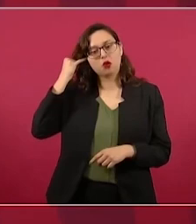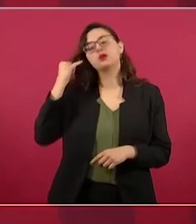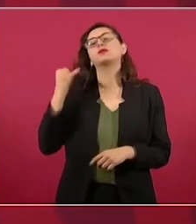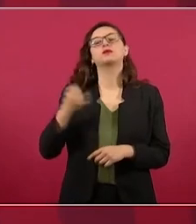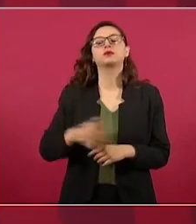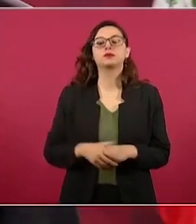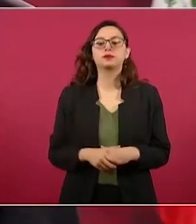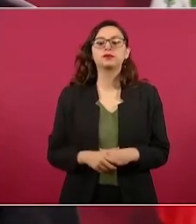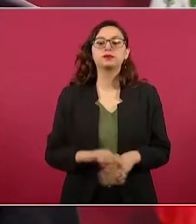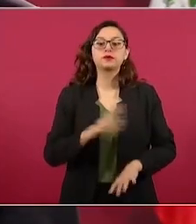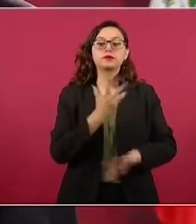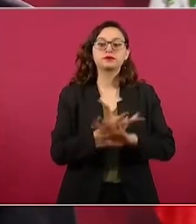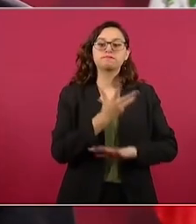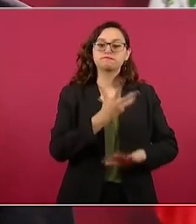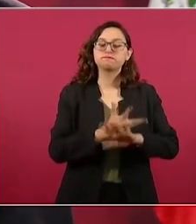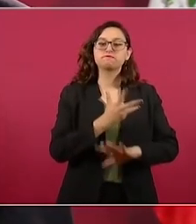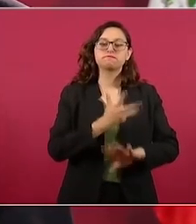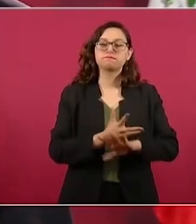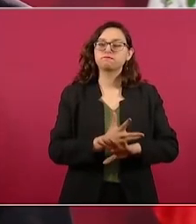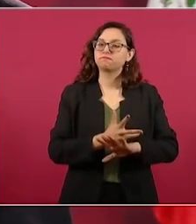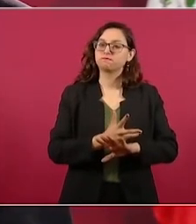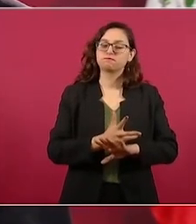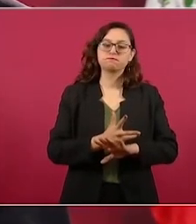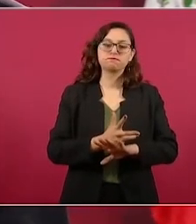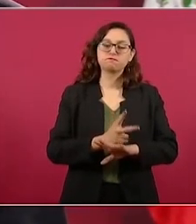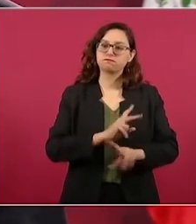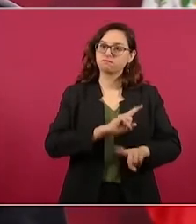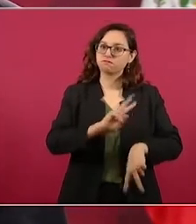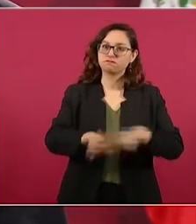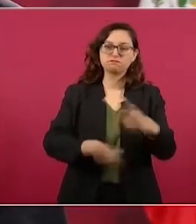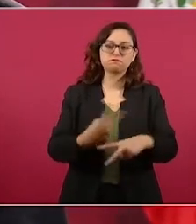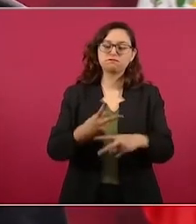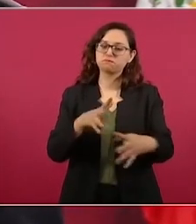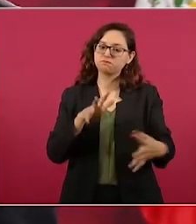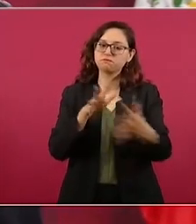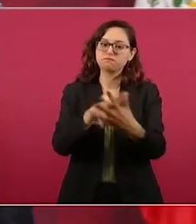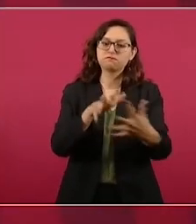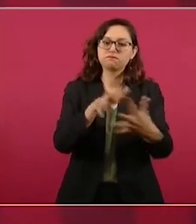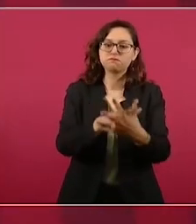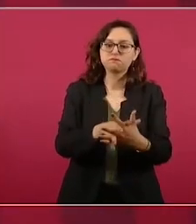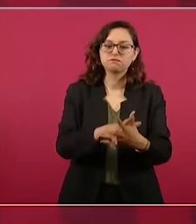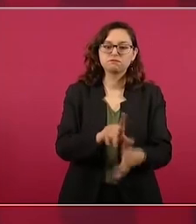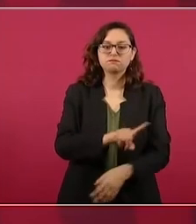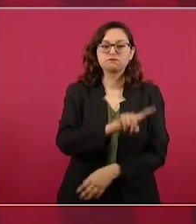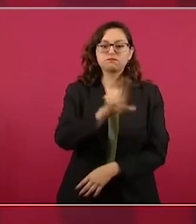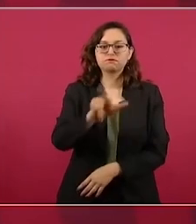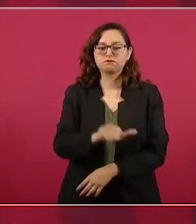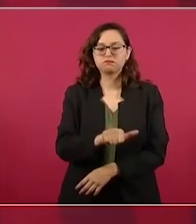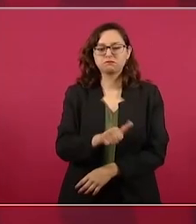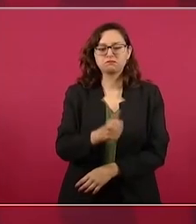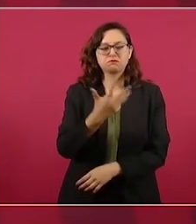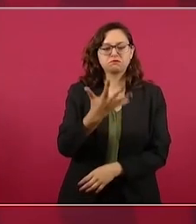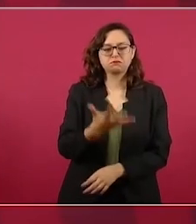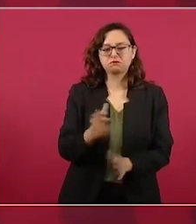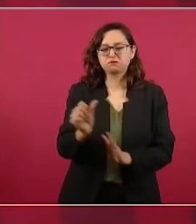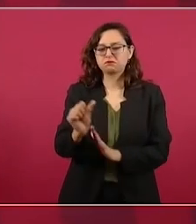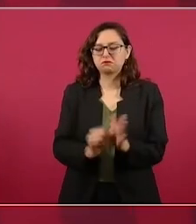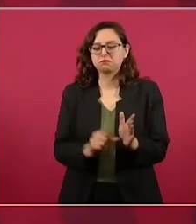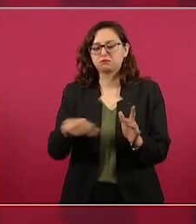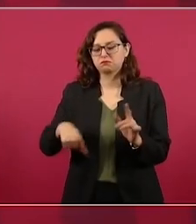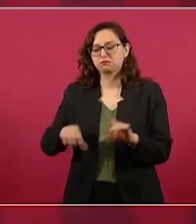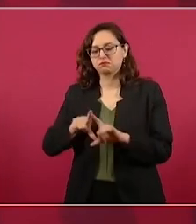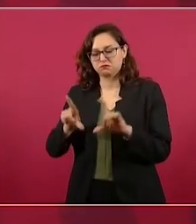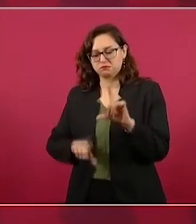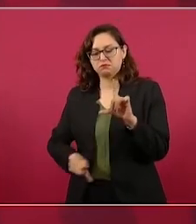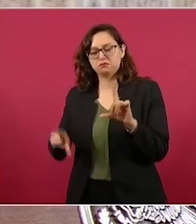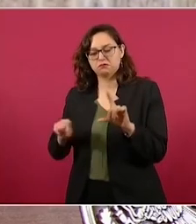decidió Estados Unidos participar en la guerra y a los 5 o 6 meses México hizo lo propio, hubo una alianza, ya